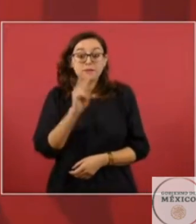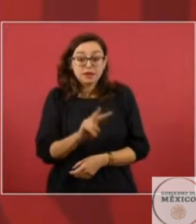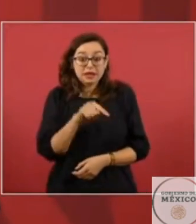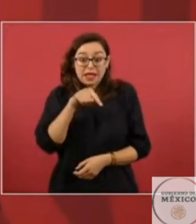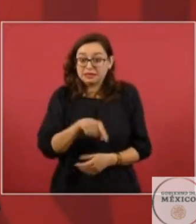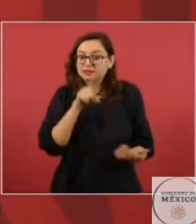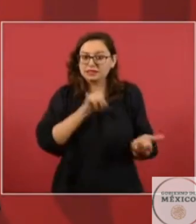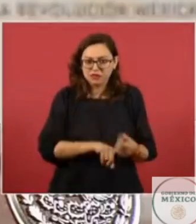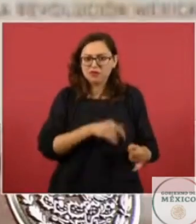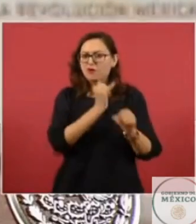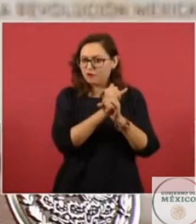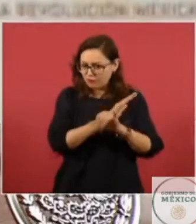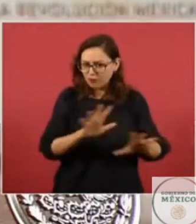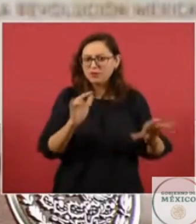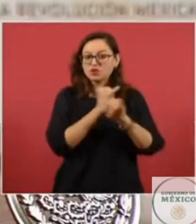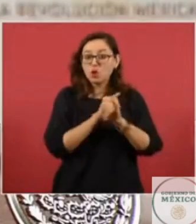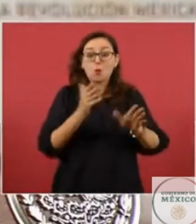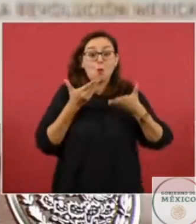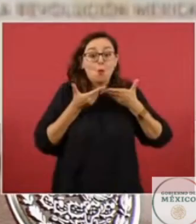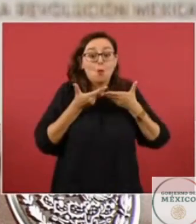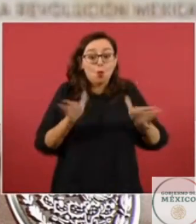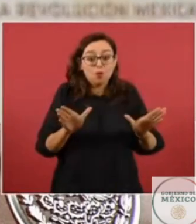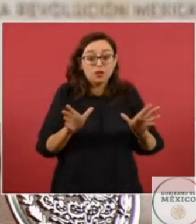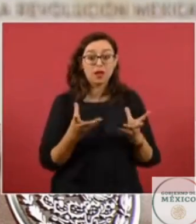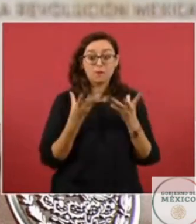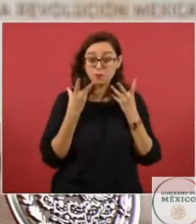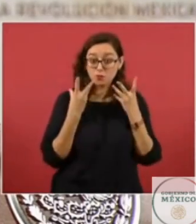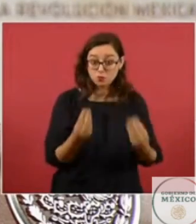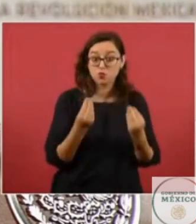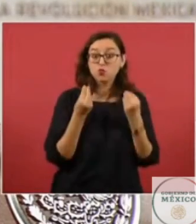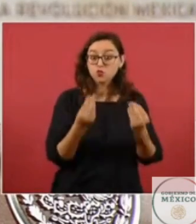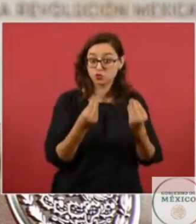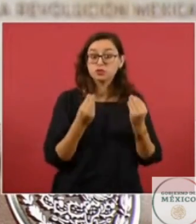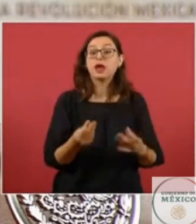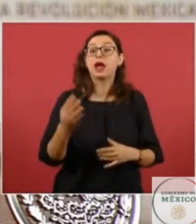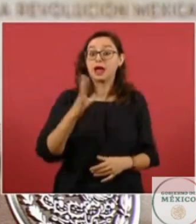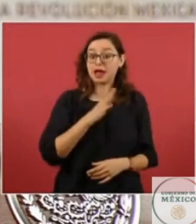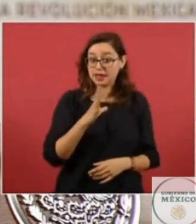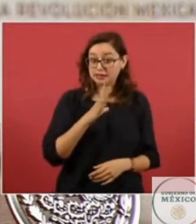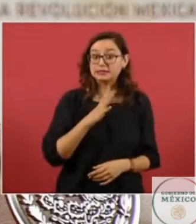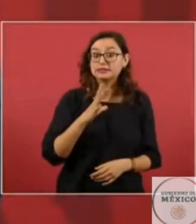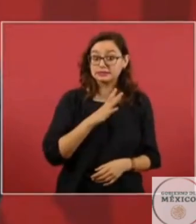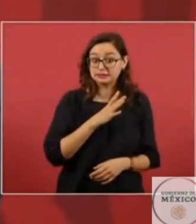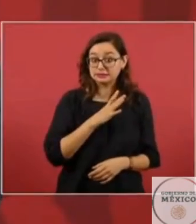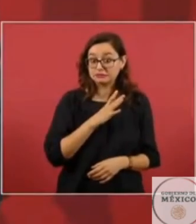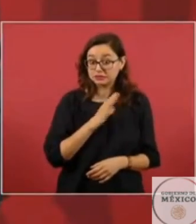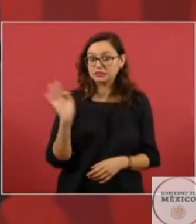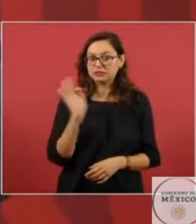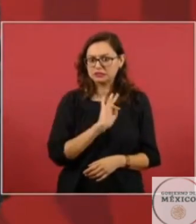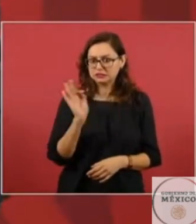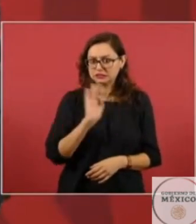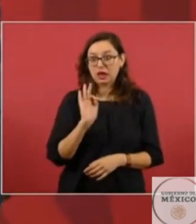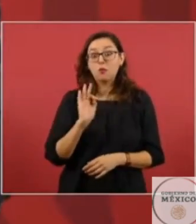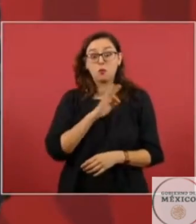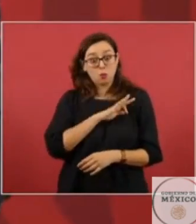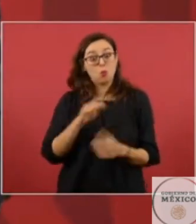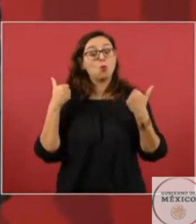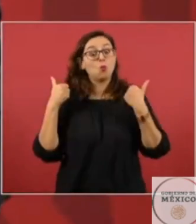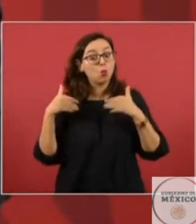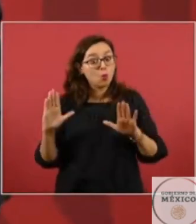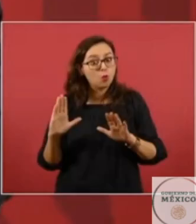Unidad de Inteligencia Financiera, donde informa que la Fiscalía General de la República abrió una carpeta